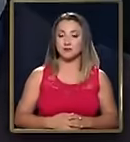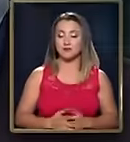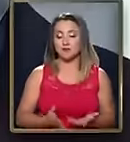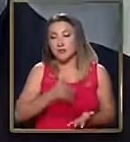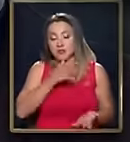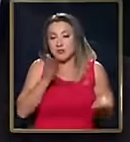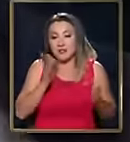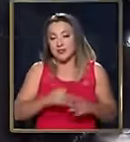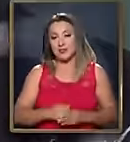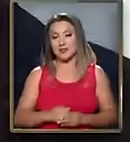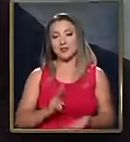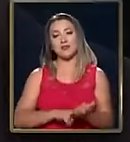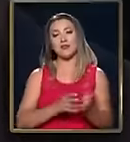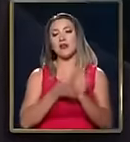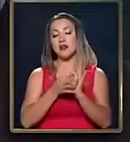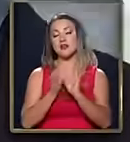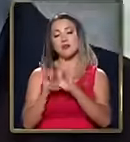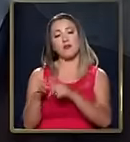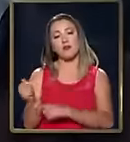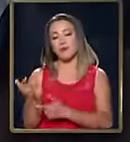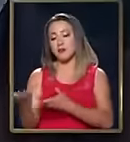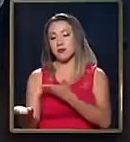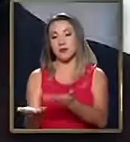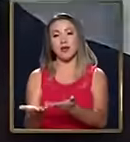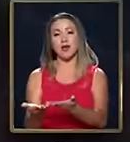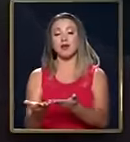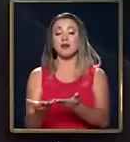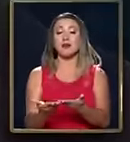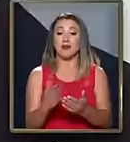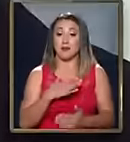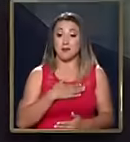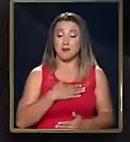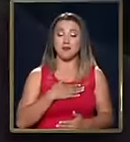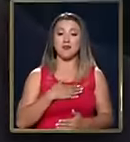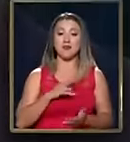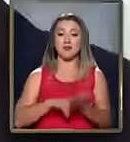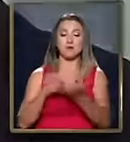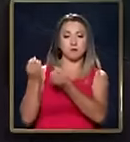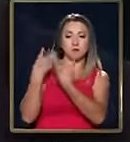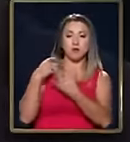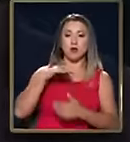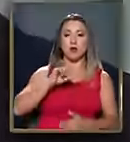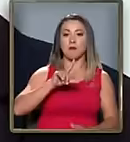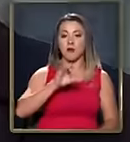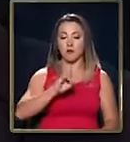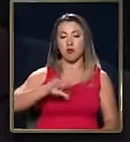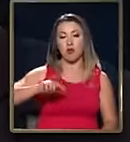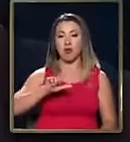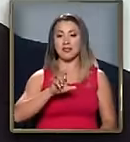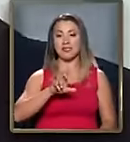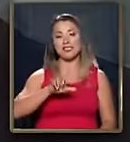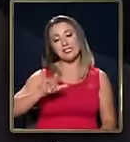No sé, agradecer a mi familia, a mi mentor, que se llama Paolo Galleguillo. Él me inventó a mí.